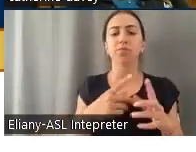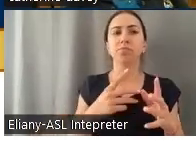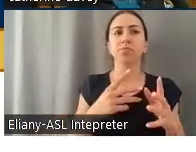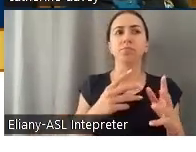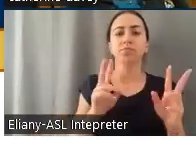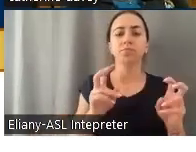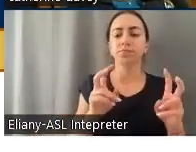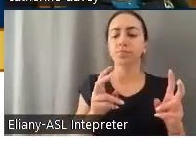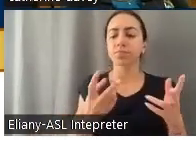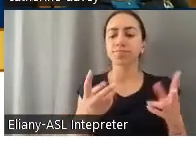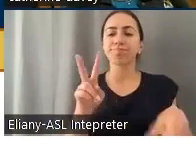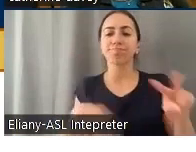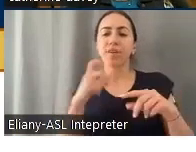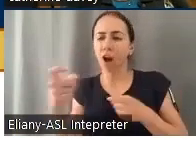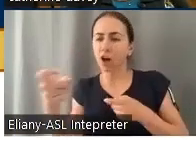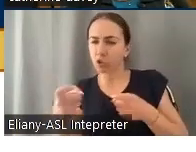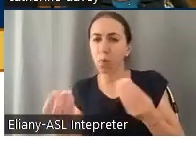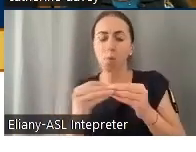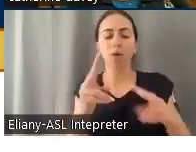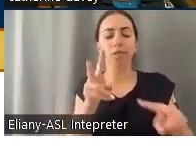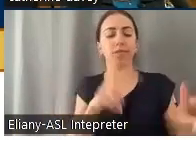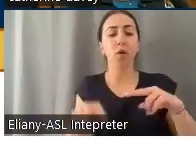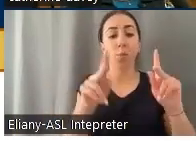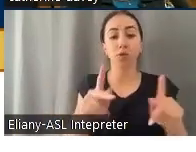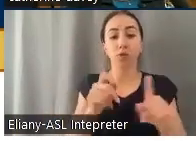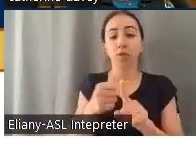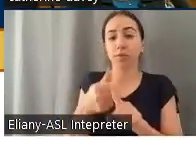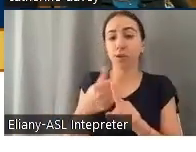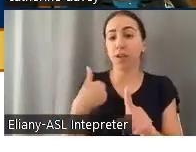del chequeo. No es acerca de control, es